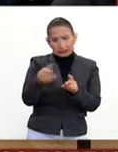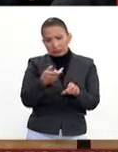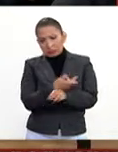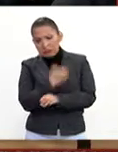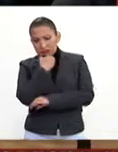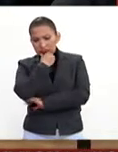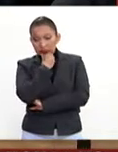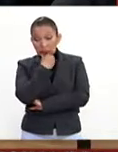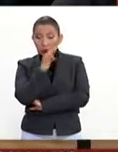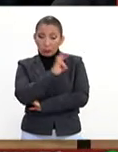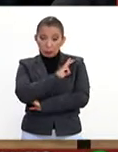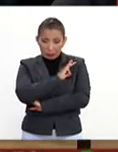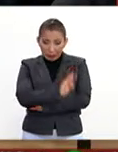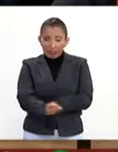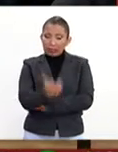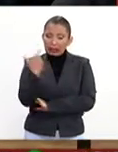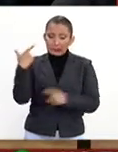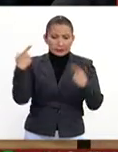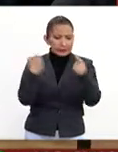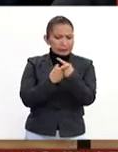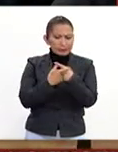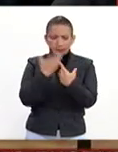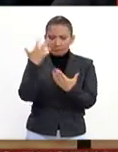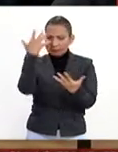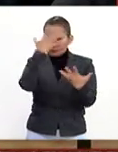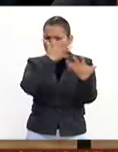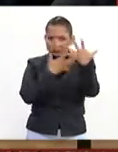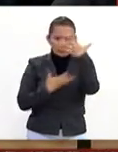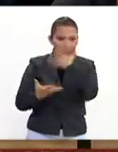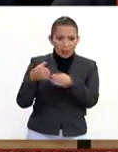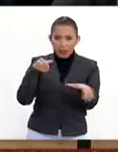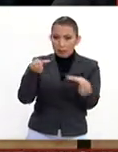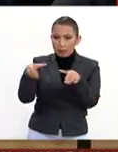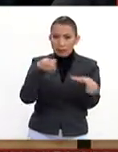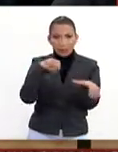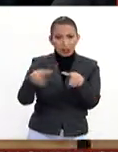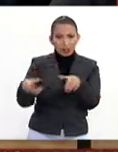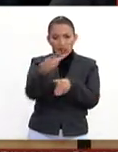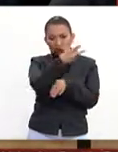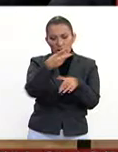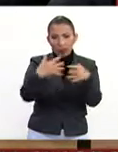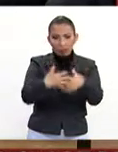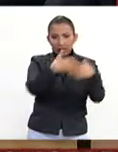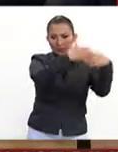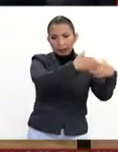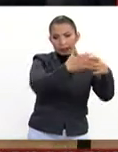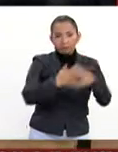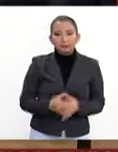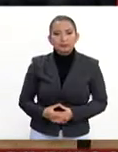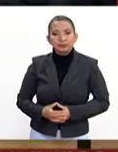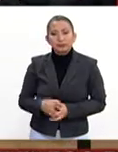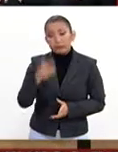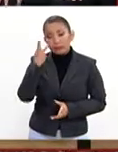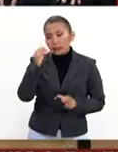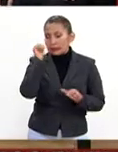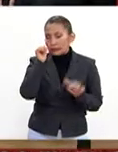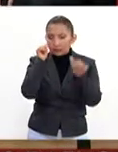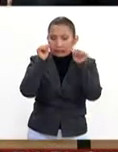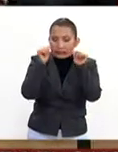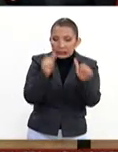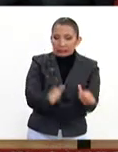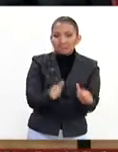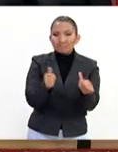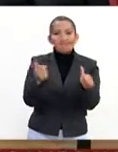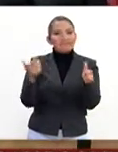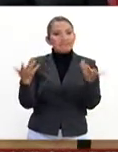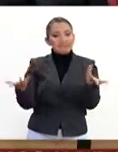claro, sí podría meter muchas distorsiones en el comercio intrafirmas, especialmente. Bueno, pues estaremos como siempre a la expectativa